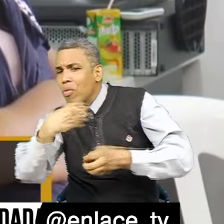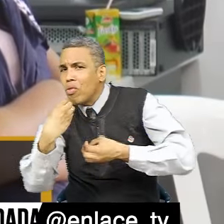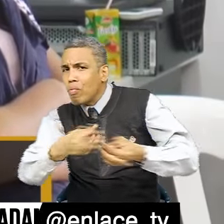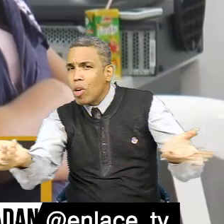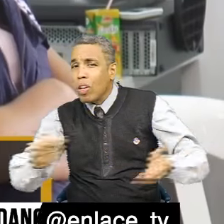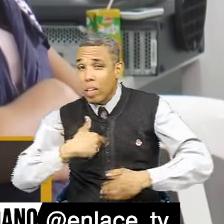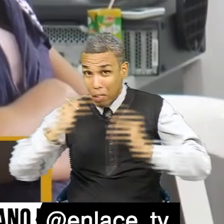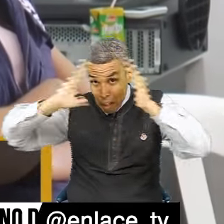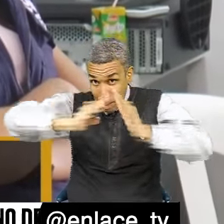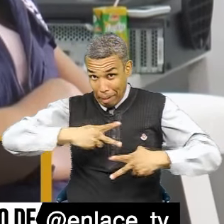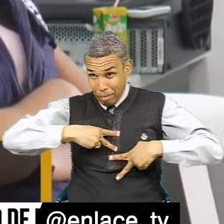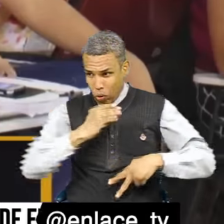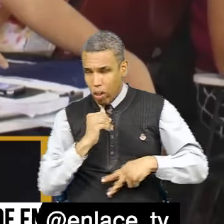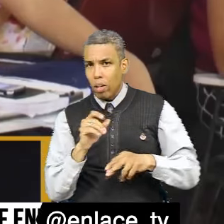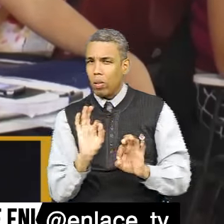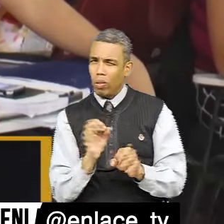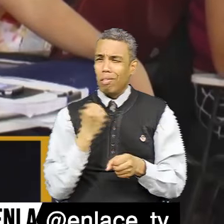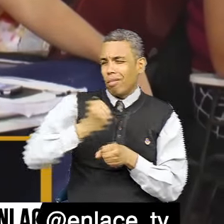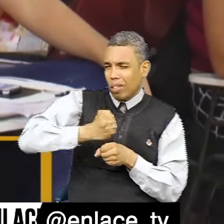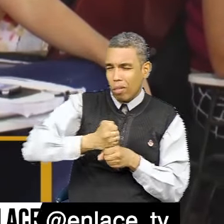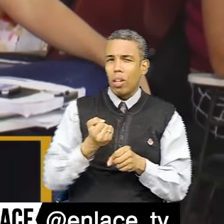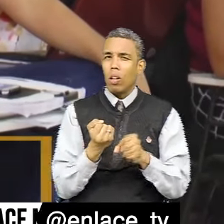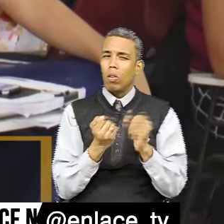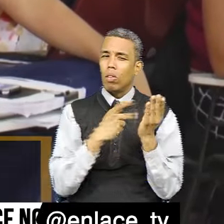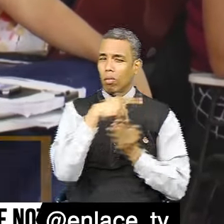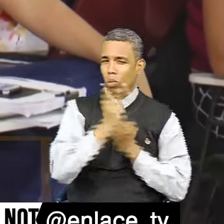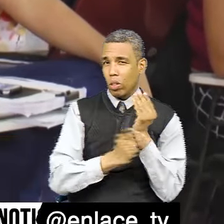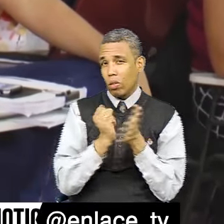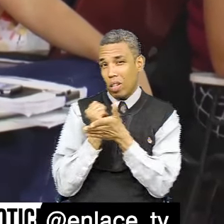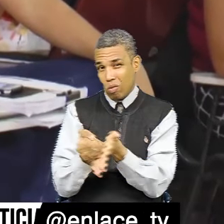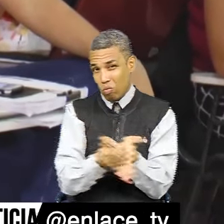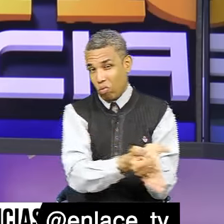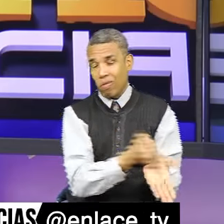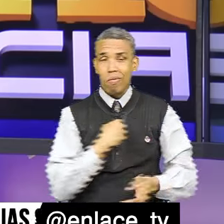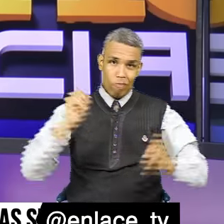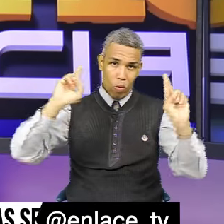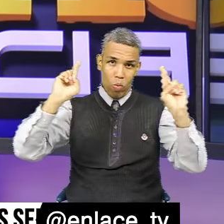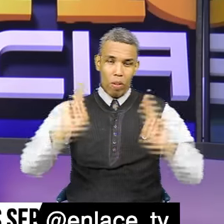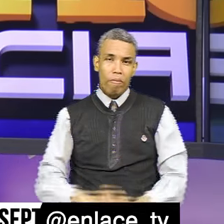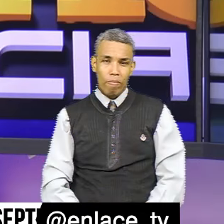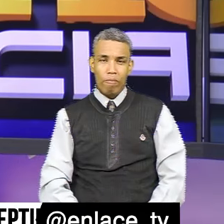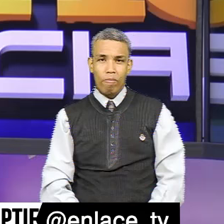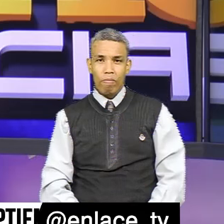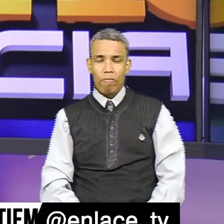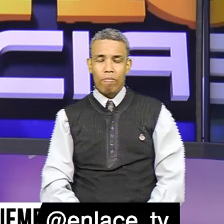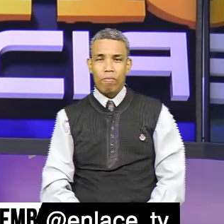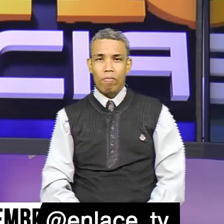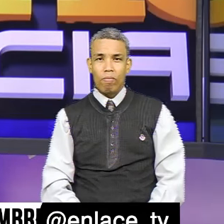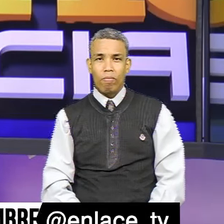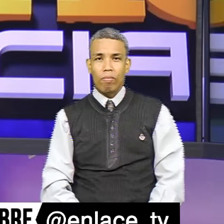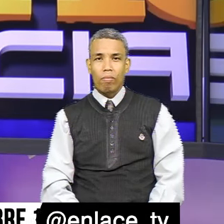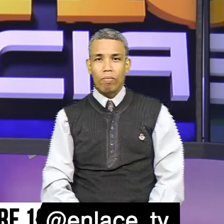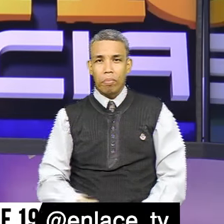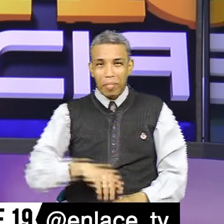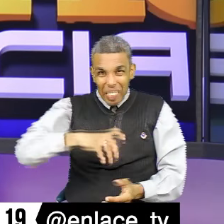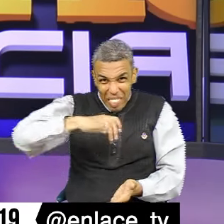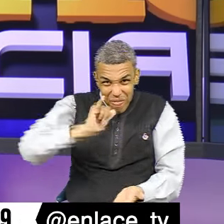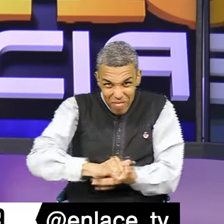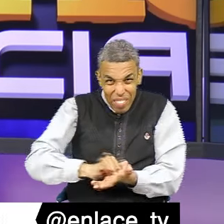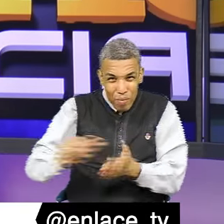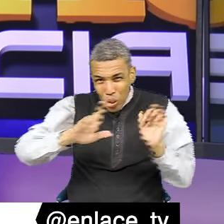empleo y que sean tenidas en cuenta para proyectos de vivienda de interés social. Y en ese mismo espacio, Enlace